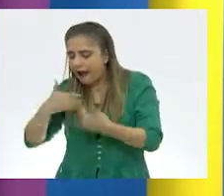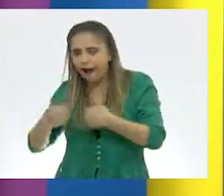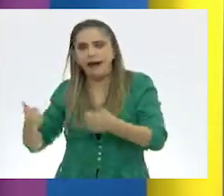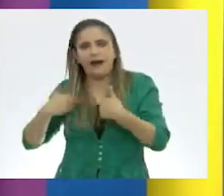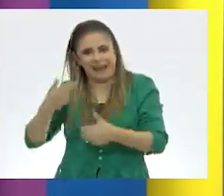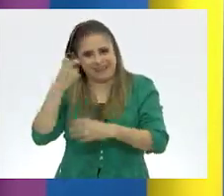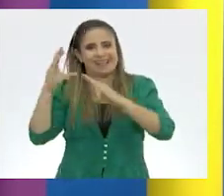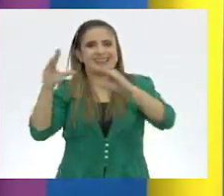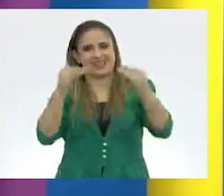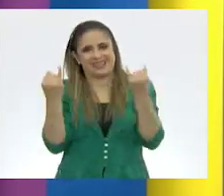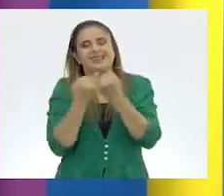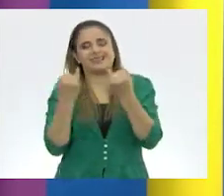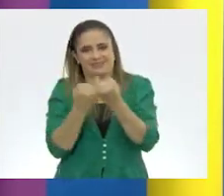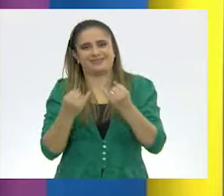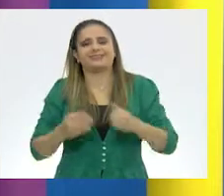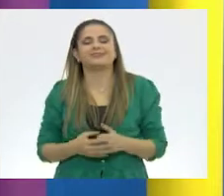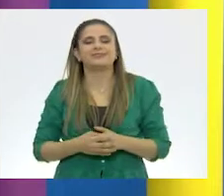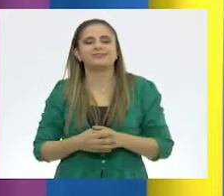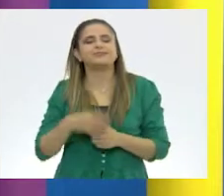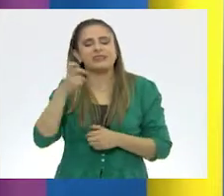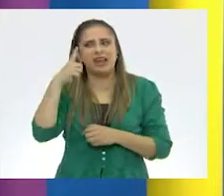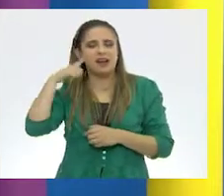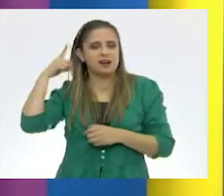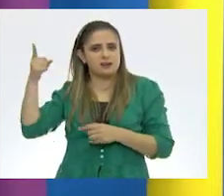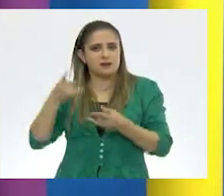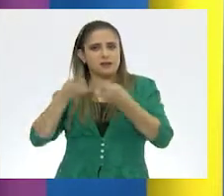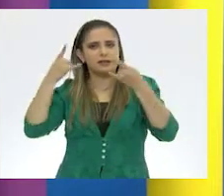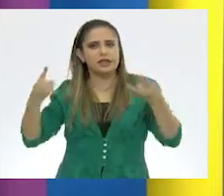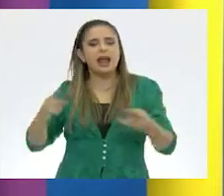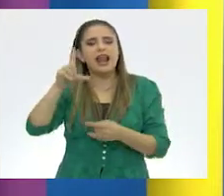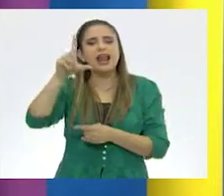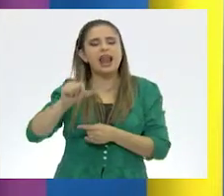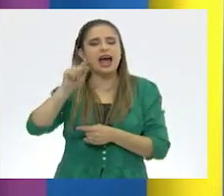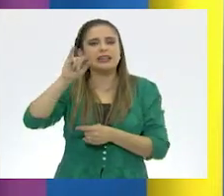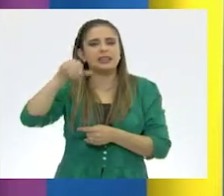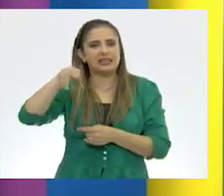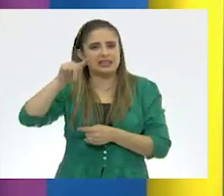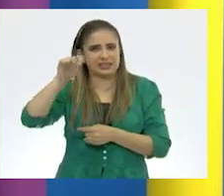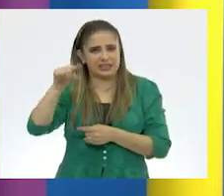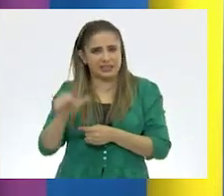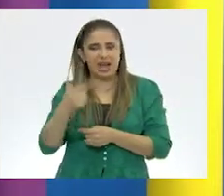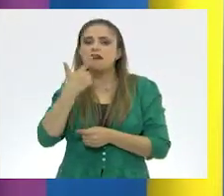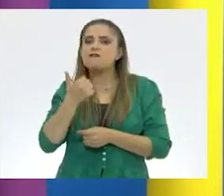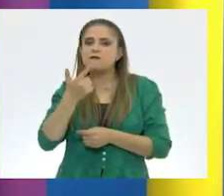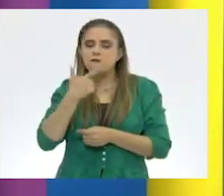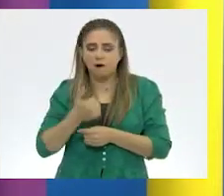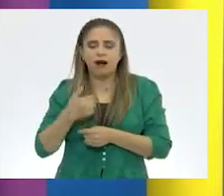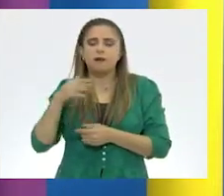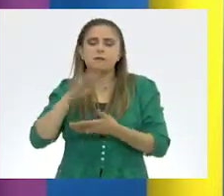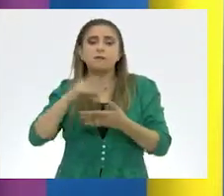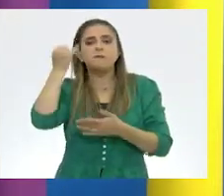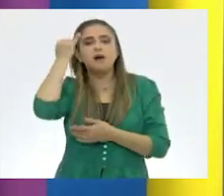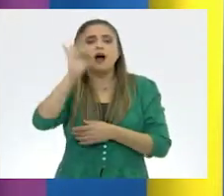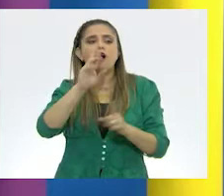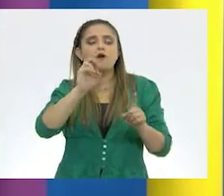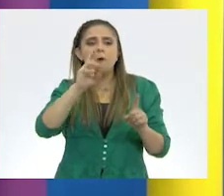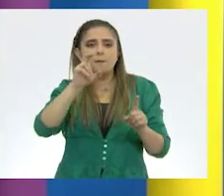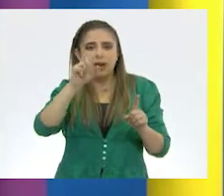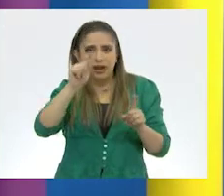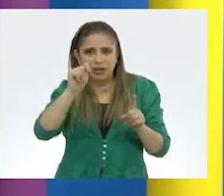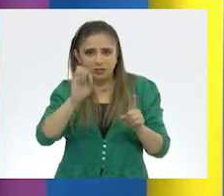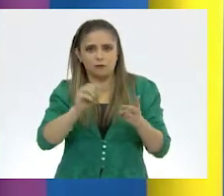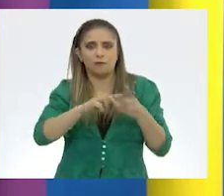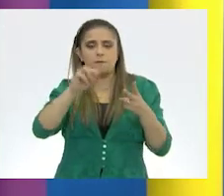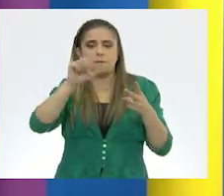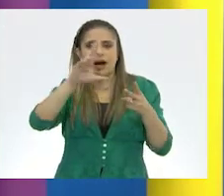que mientras escuchaba el cuento La tinta roja, imaginé lo que habría sentido si yo hubiera estado con Roberto y con Mariano.